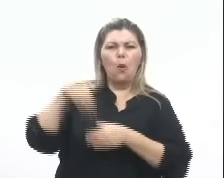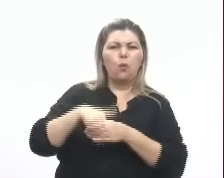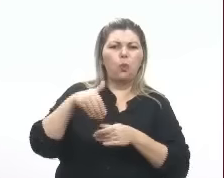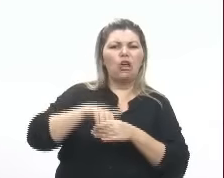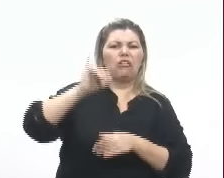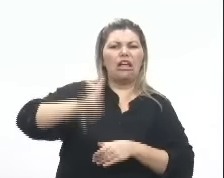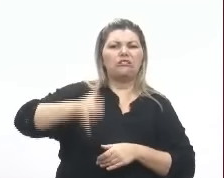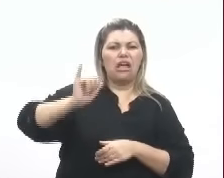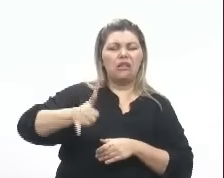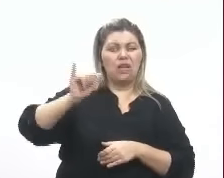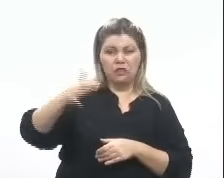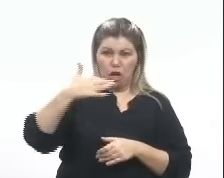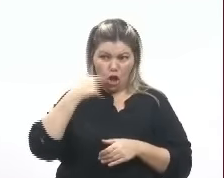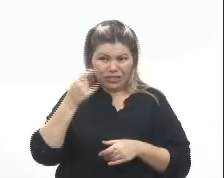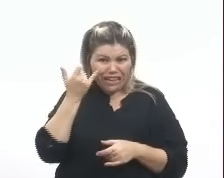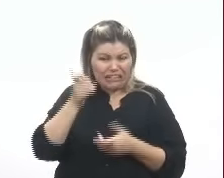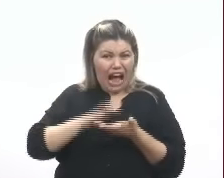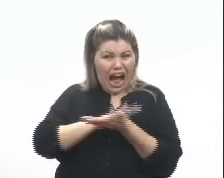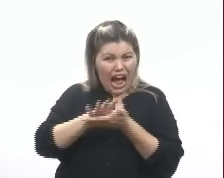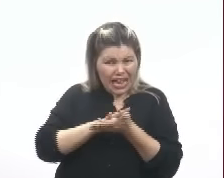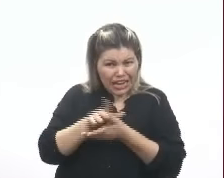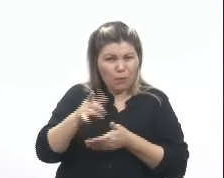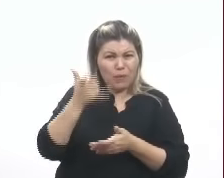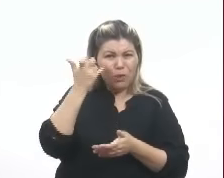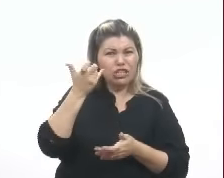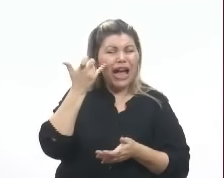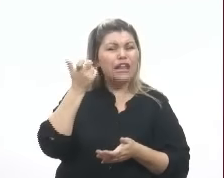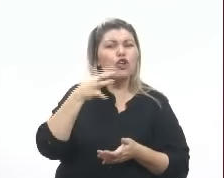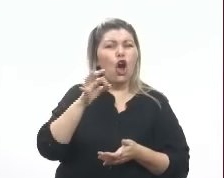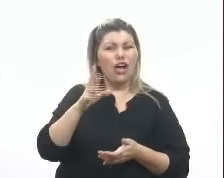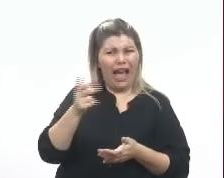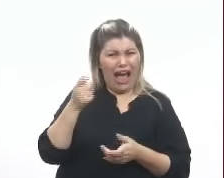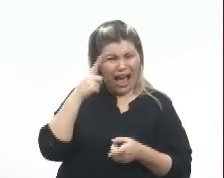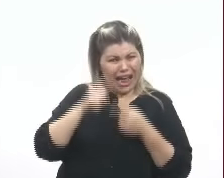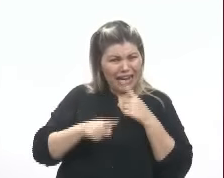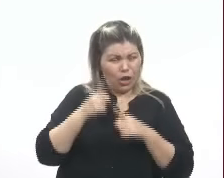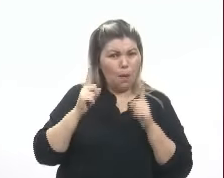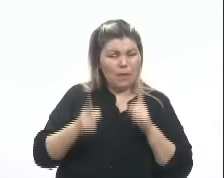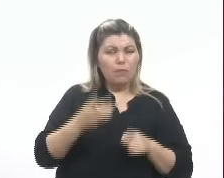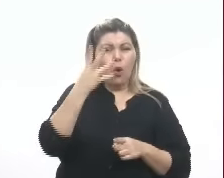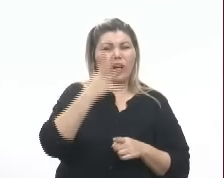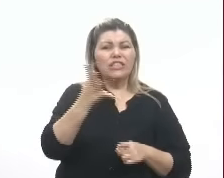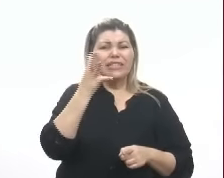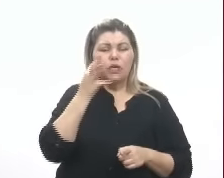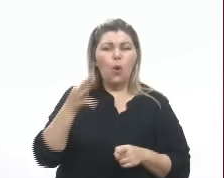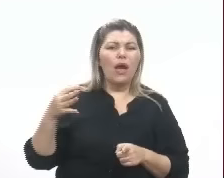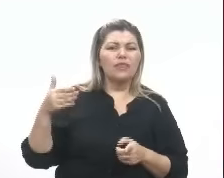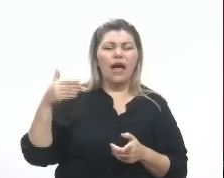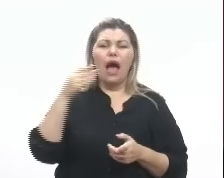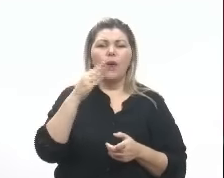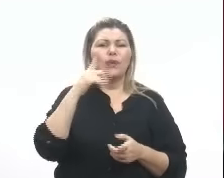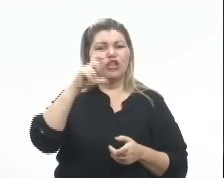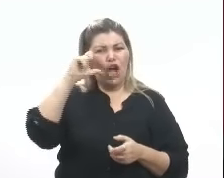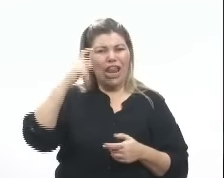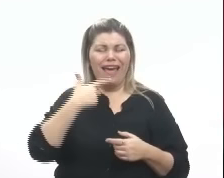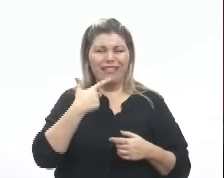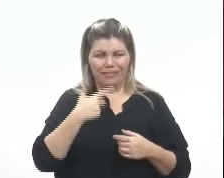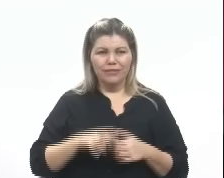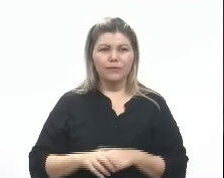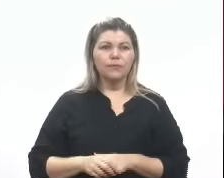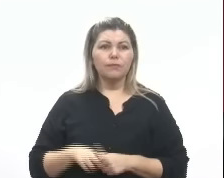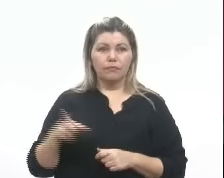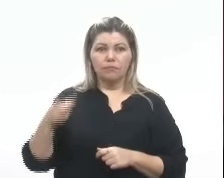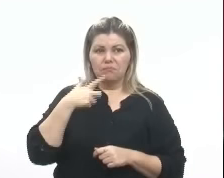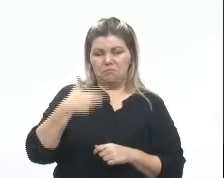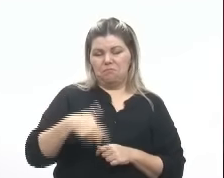no sé si arregló por eso con Yayora, que vino, se estaba riendo con el jefe. 450 millones. Le está debiendo, dice, a